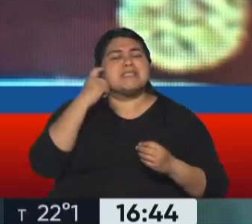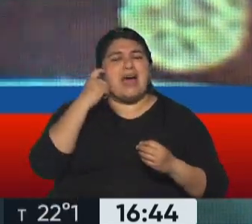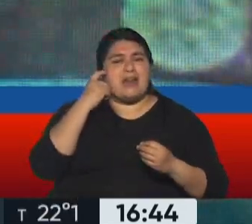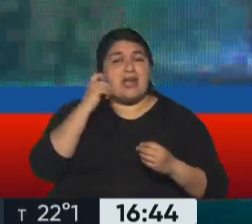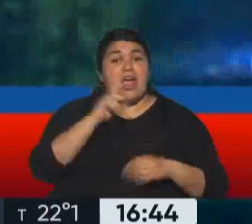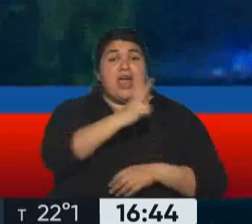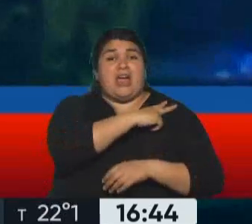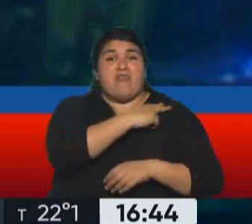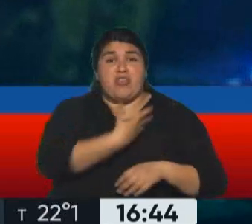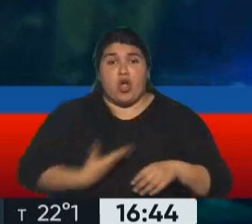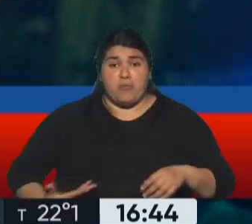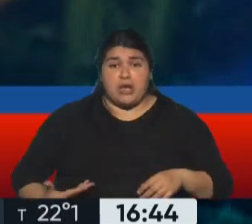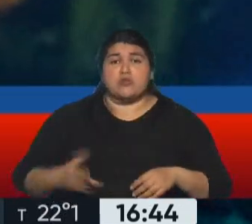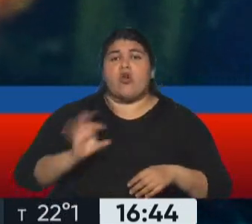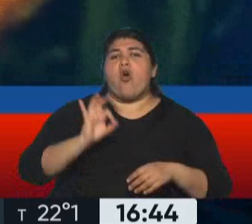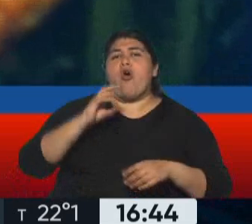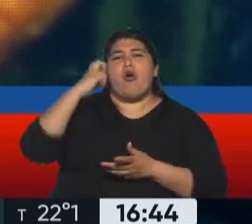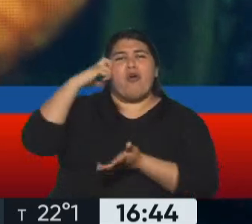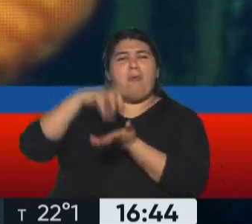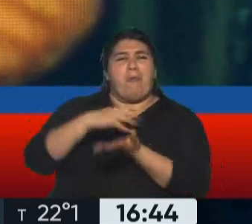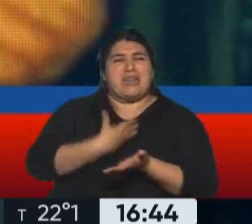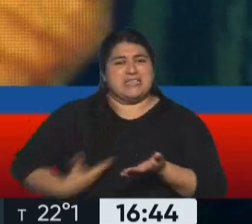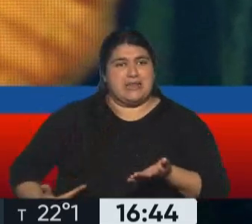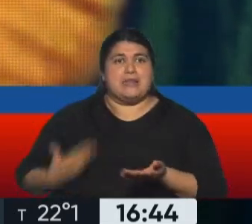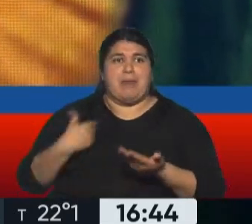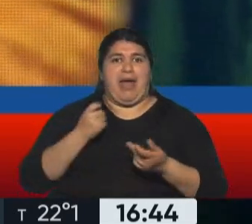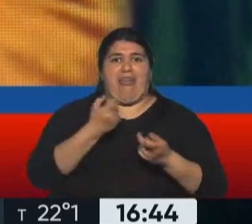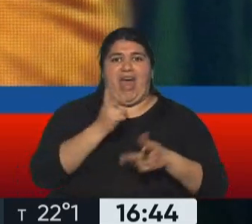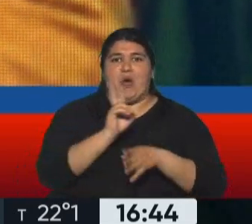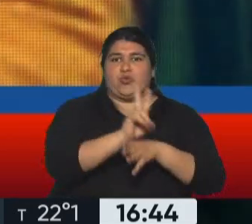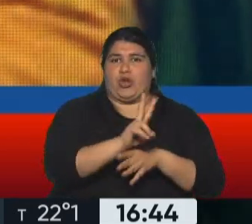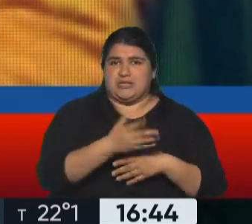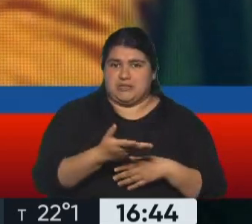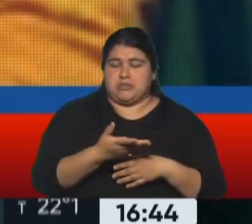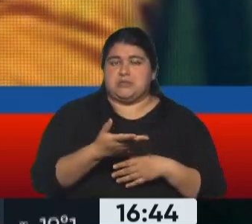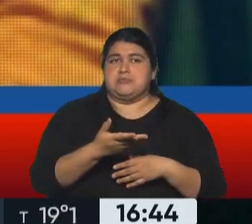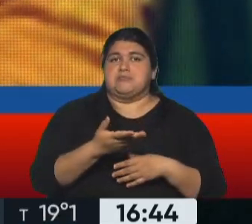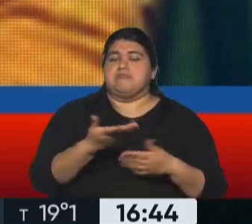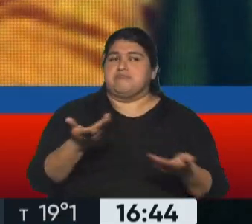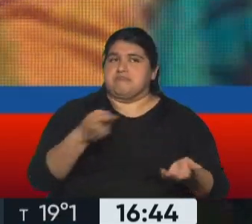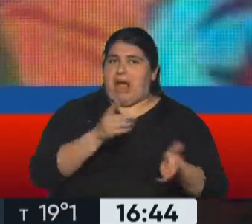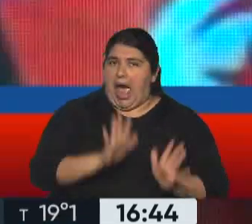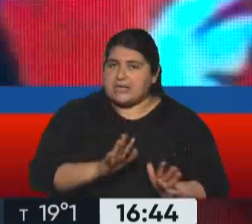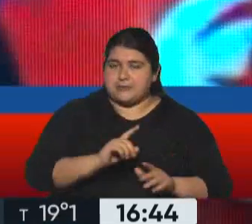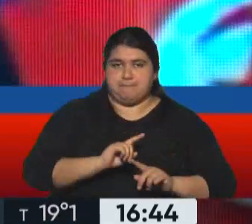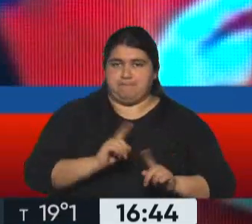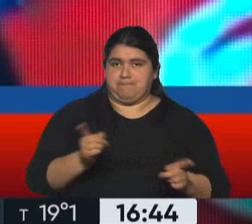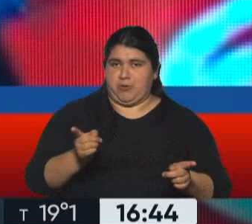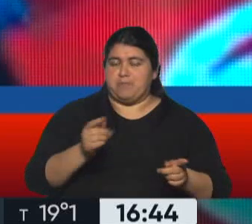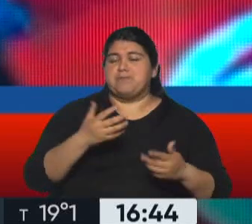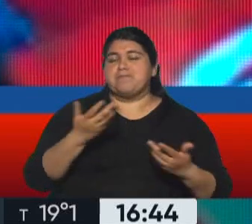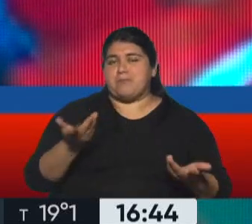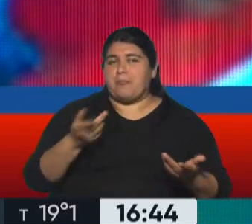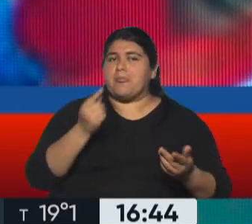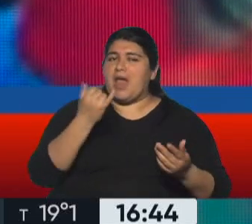jefe de gobierno y el presidente del Parlamento para que le den esta autorización y esto no se dio de esta manera. Quiero decir, hay muchas irregularidades